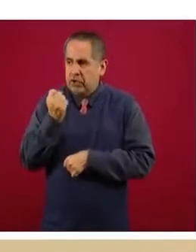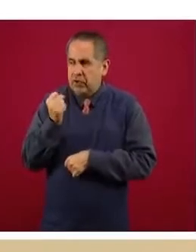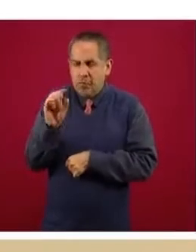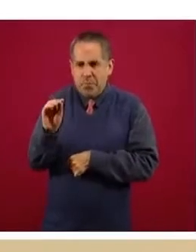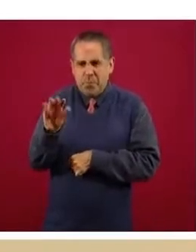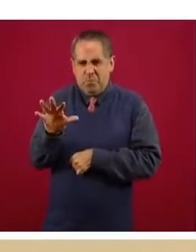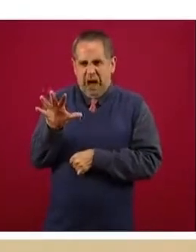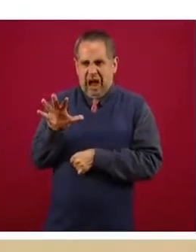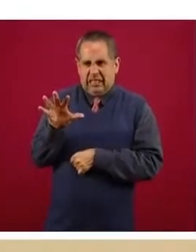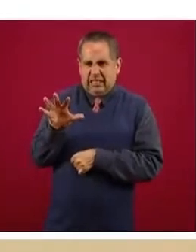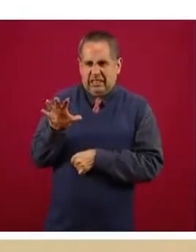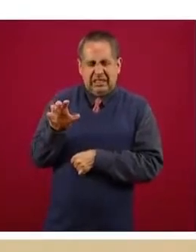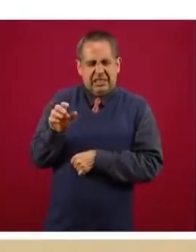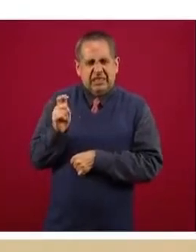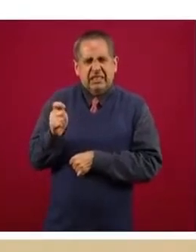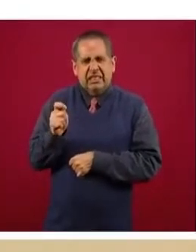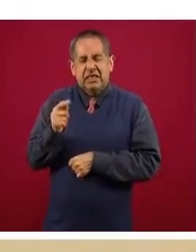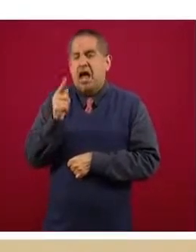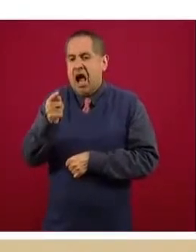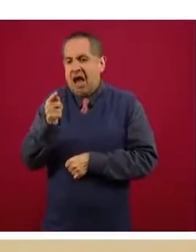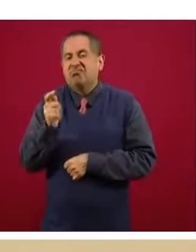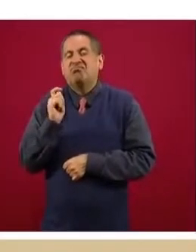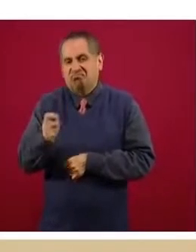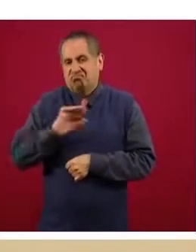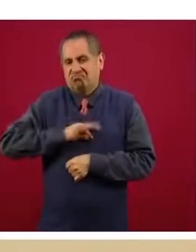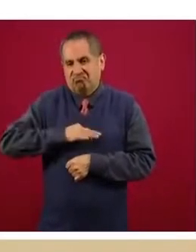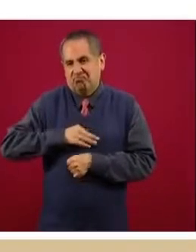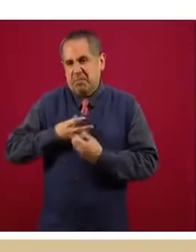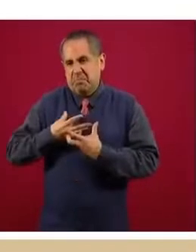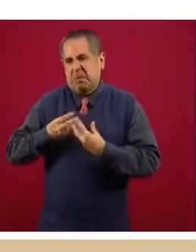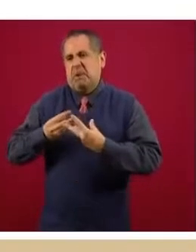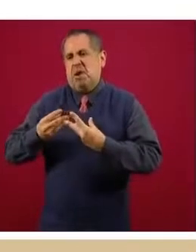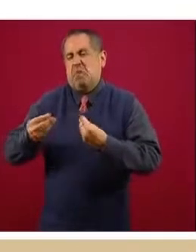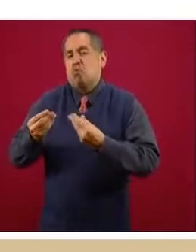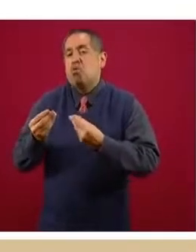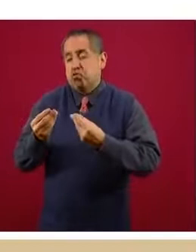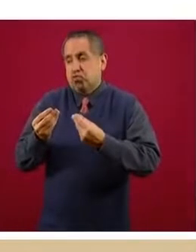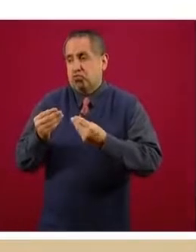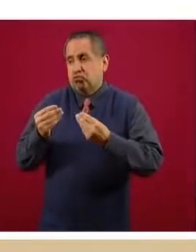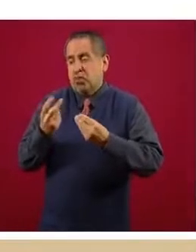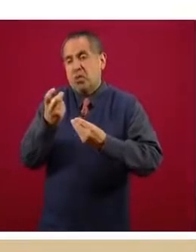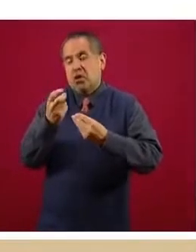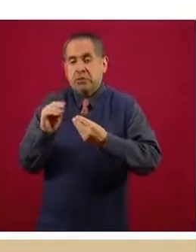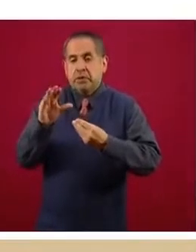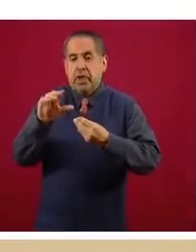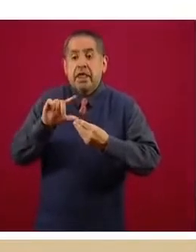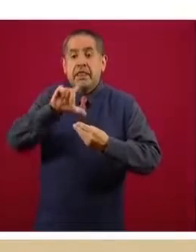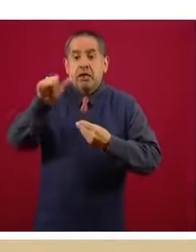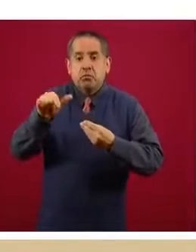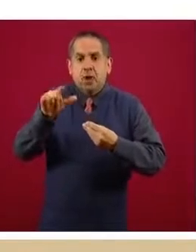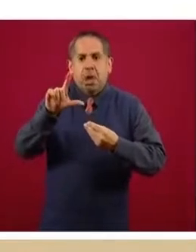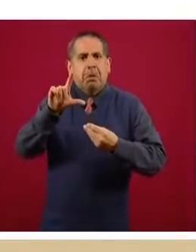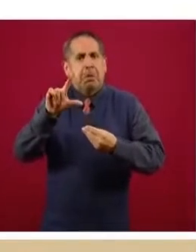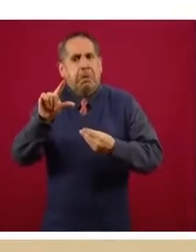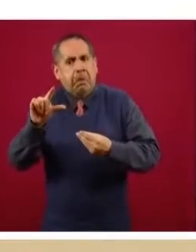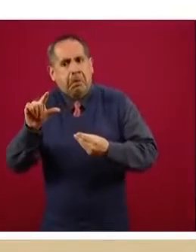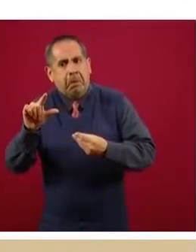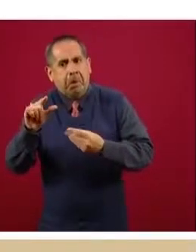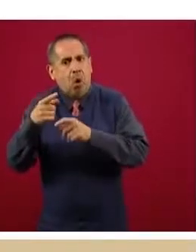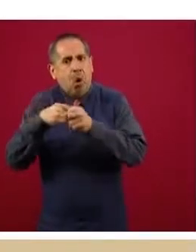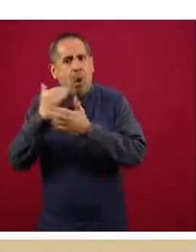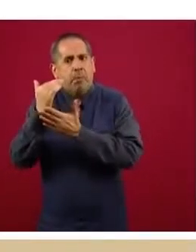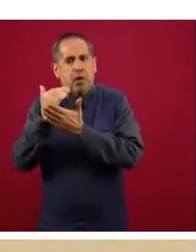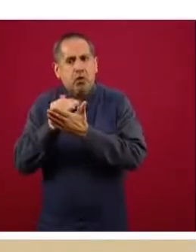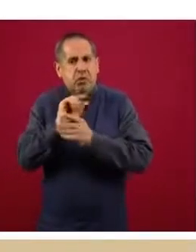que quiere decir que tuvieron una tasa importante, una cantidad de casos importantes, luego disminuye en la semana 17 un poco el